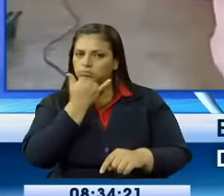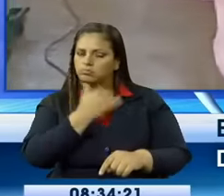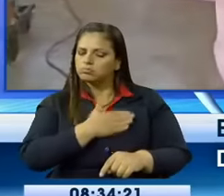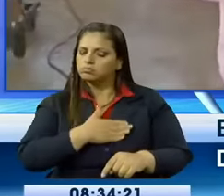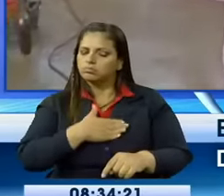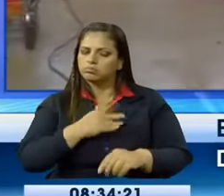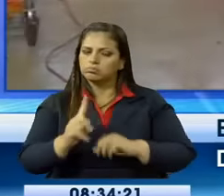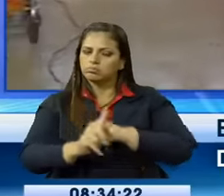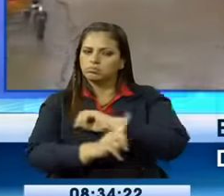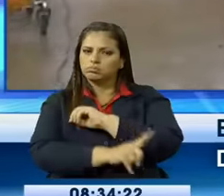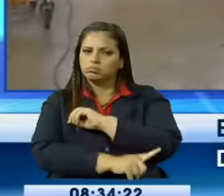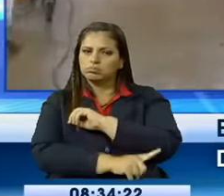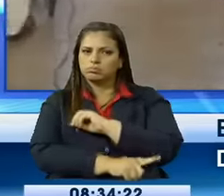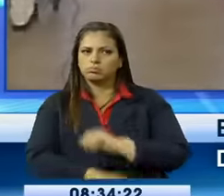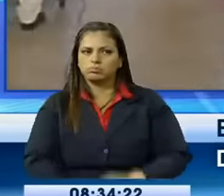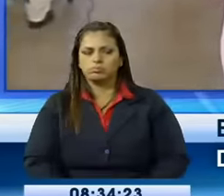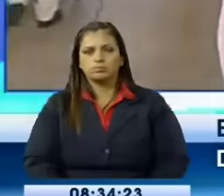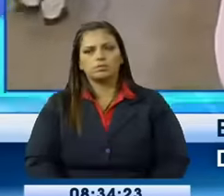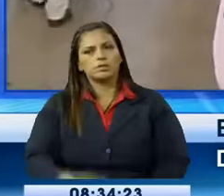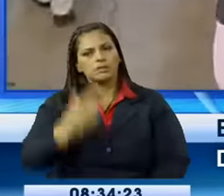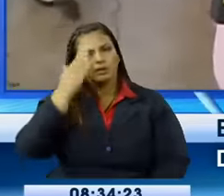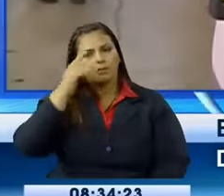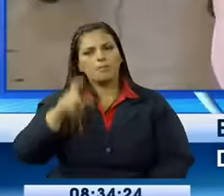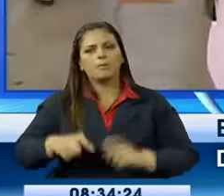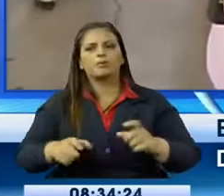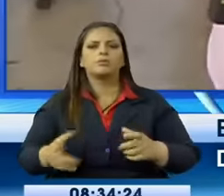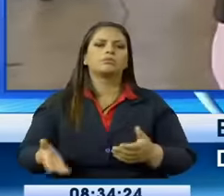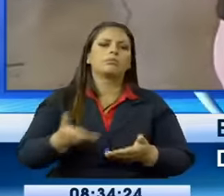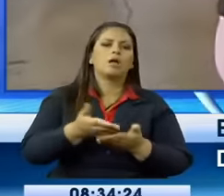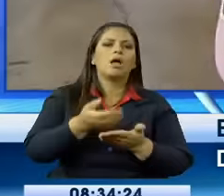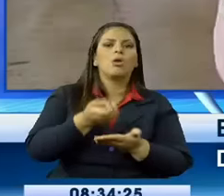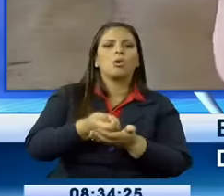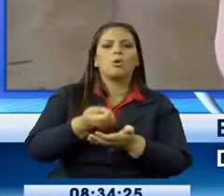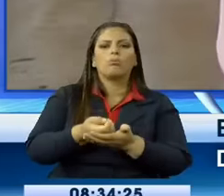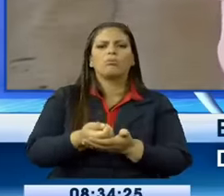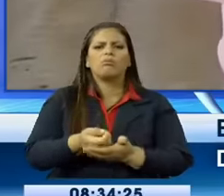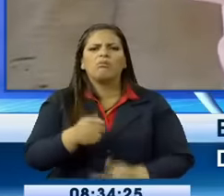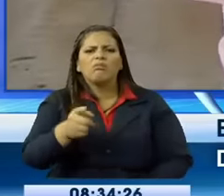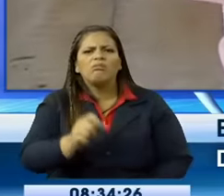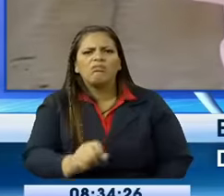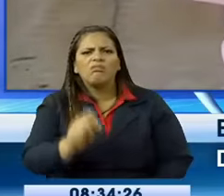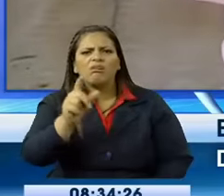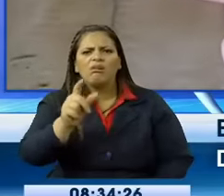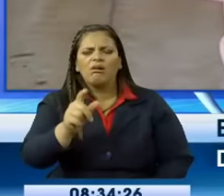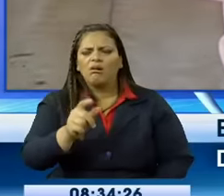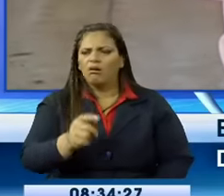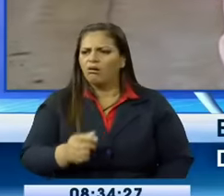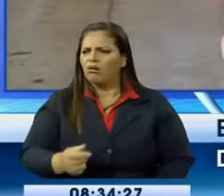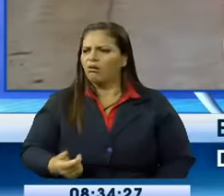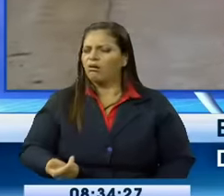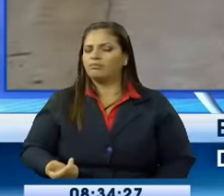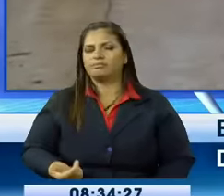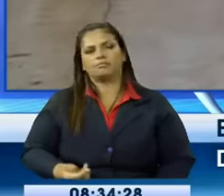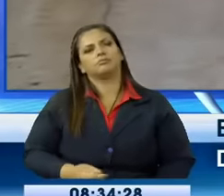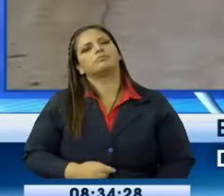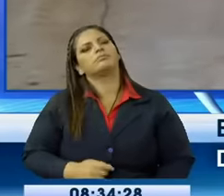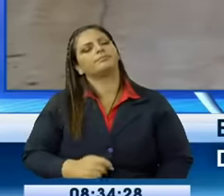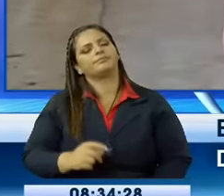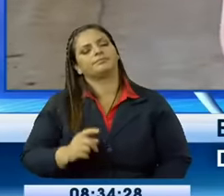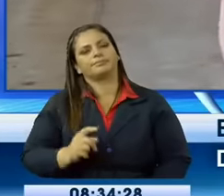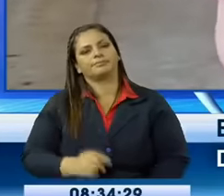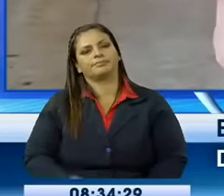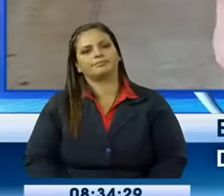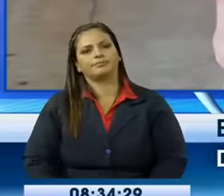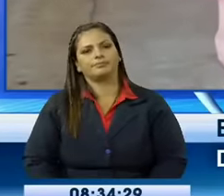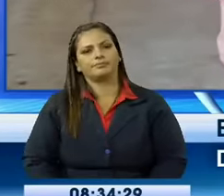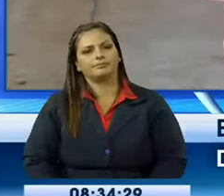perjudicado el ama de casa, incluso hasta las personas que también vienen aquí a abastecerse de esos productos. Así que a